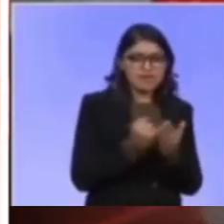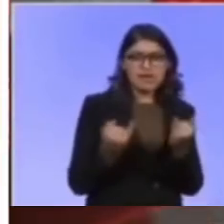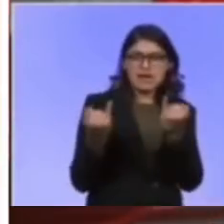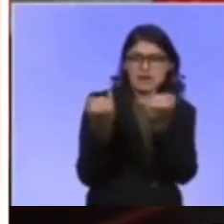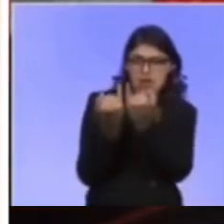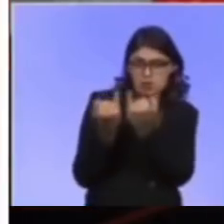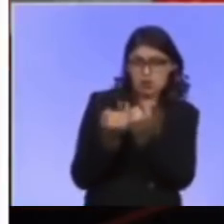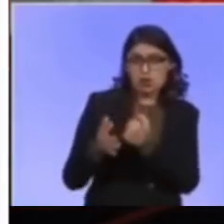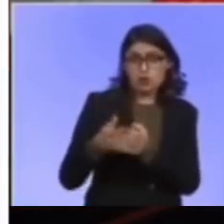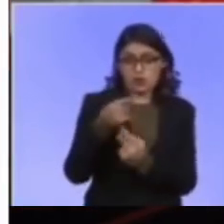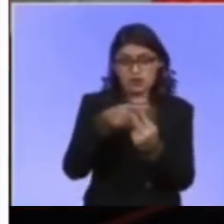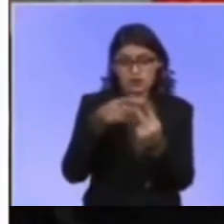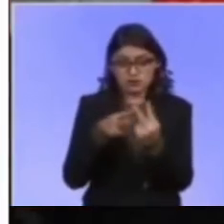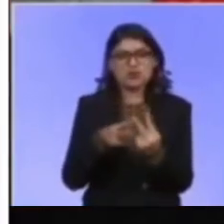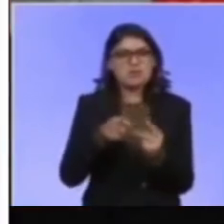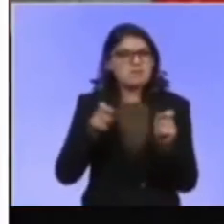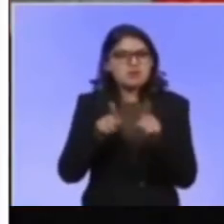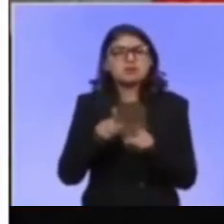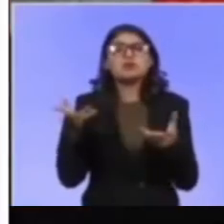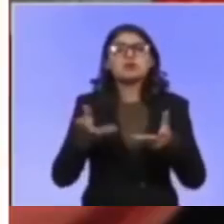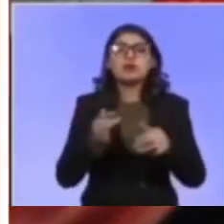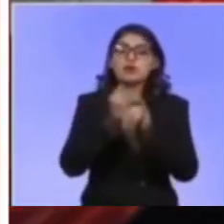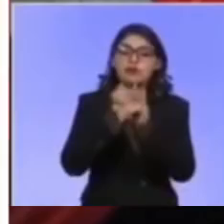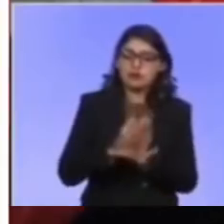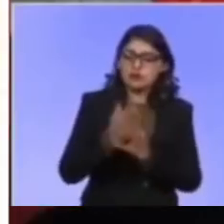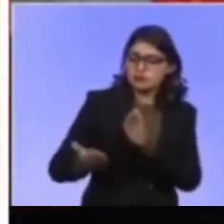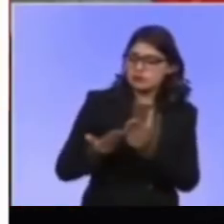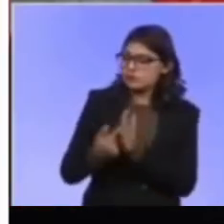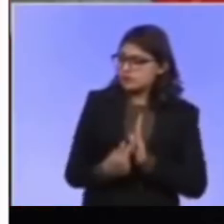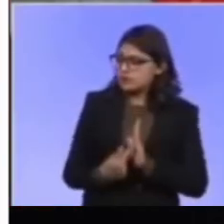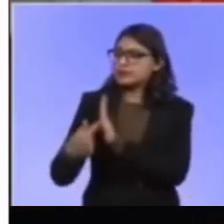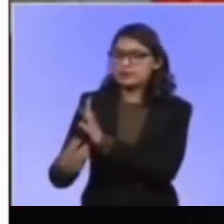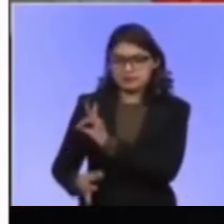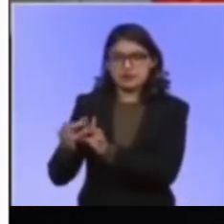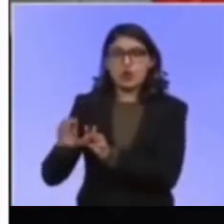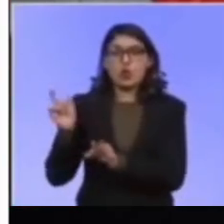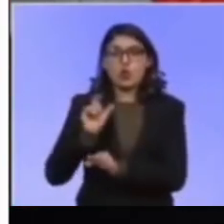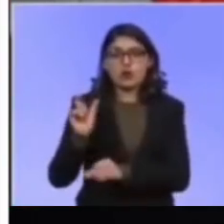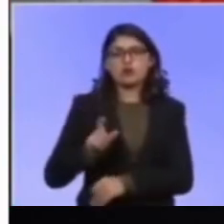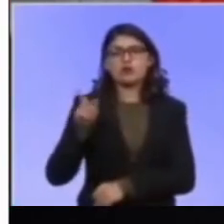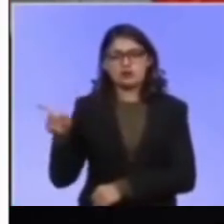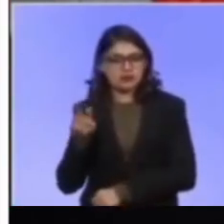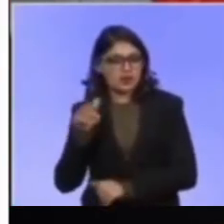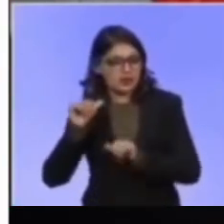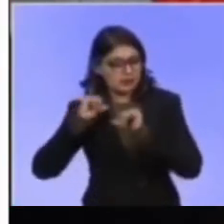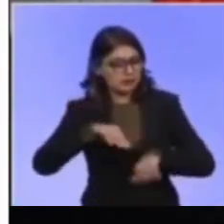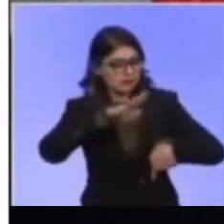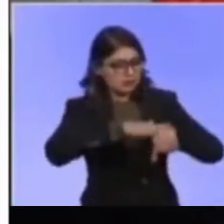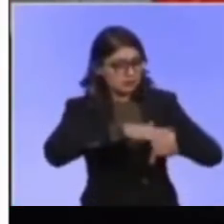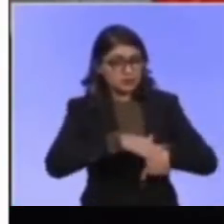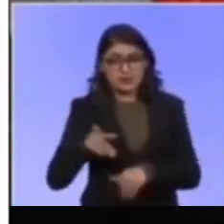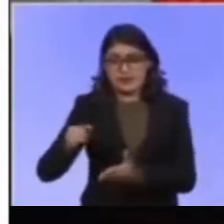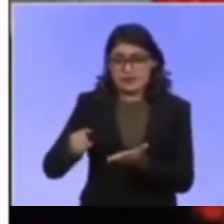ambos casos se hizo llegar a la autoridad los informes de gastos campaña a partir de la garantía de audiencia y antes de que se